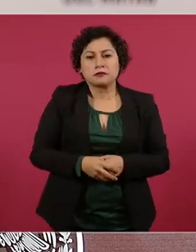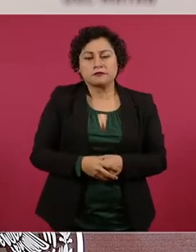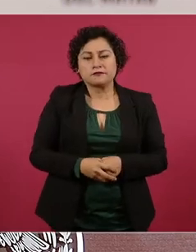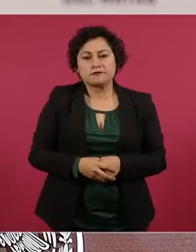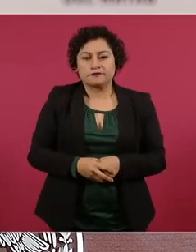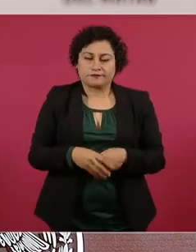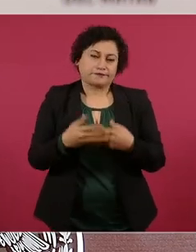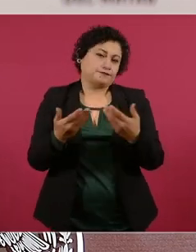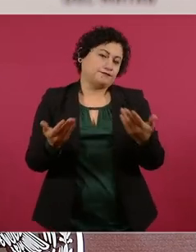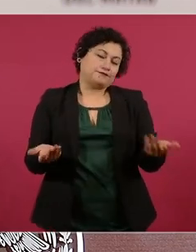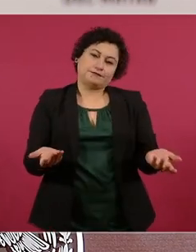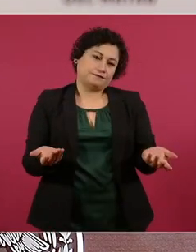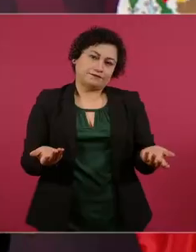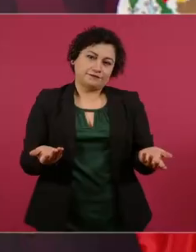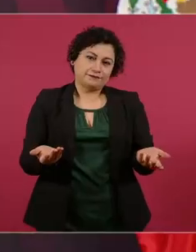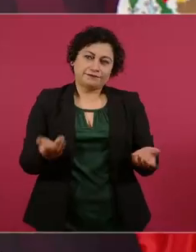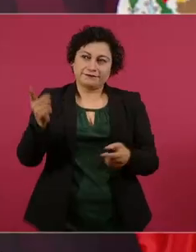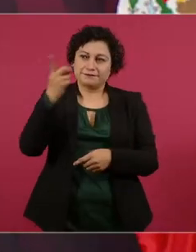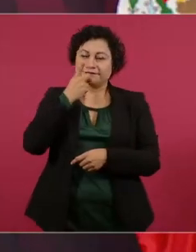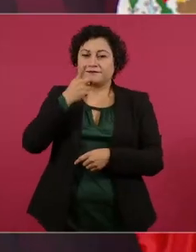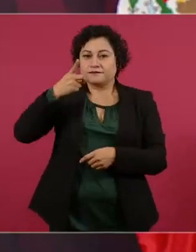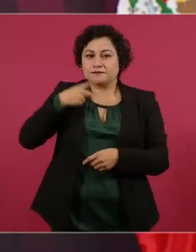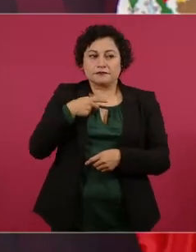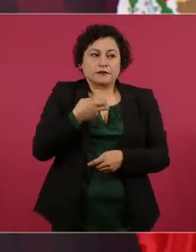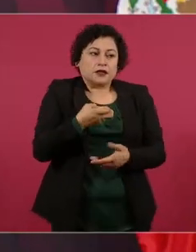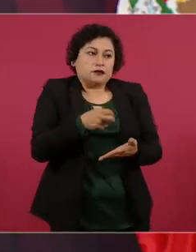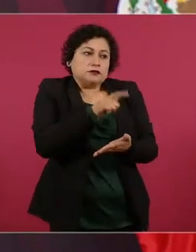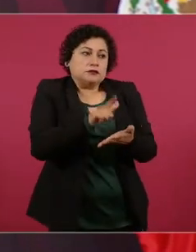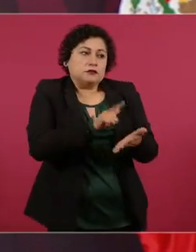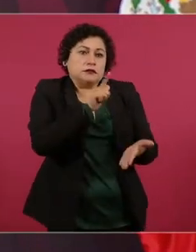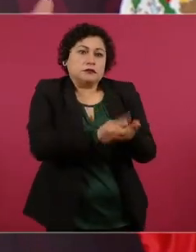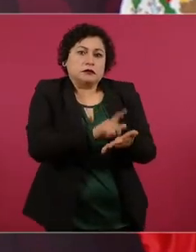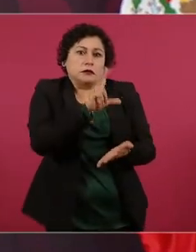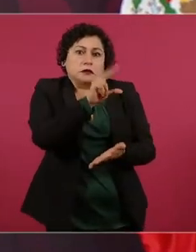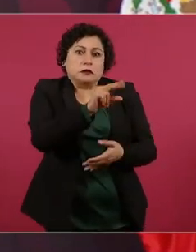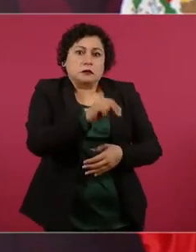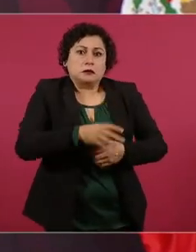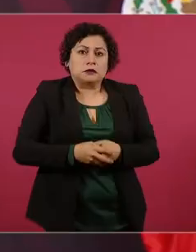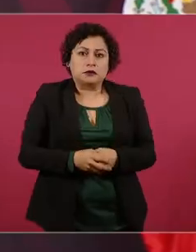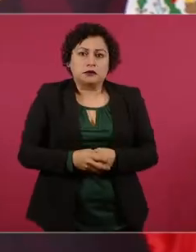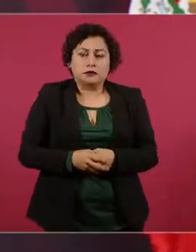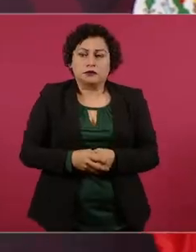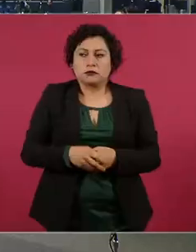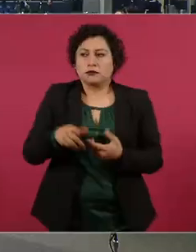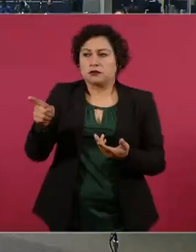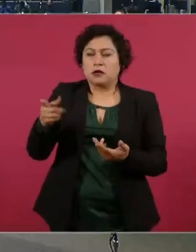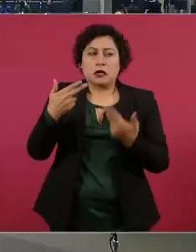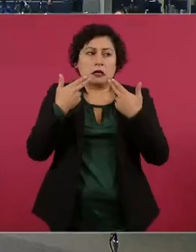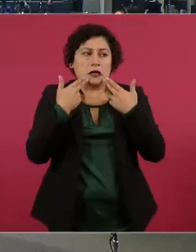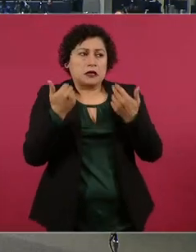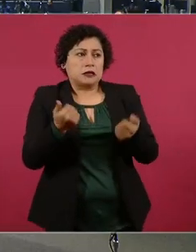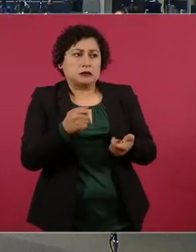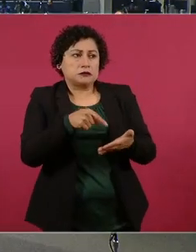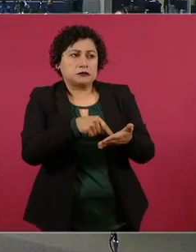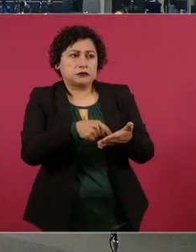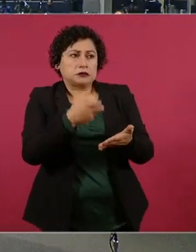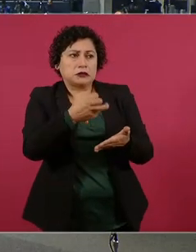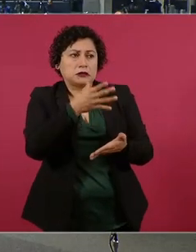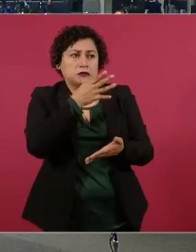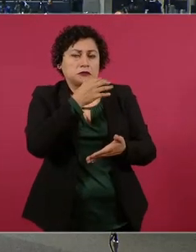Es que esto no es legal. ¿Cómo no va a ser legal? Es que Hacienda no puede mandar esto. Ah, no te preocupes,